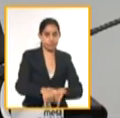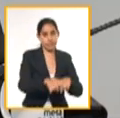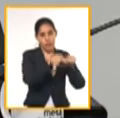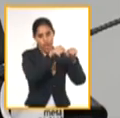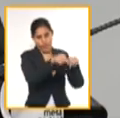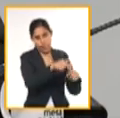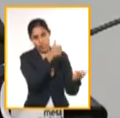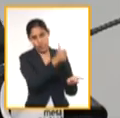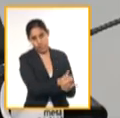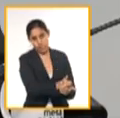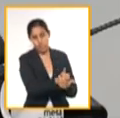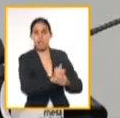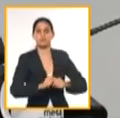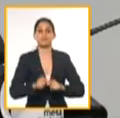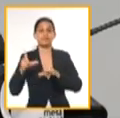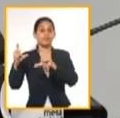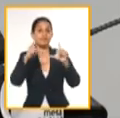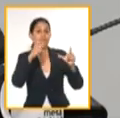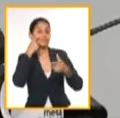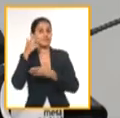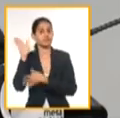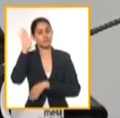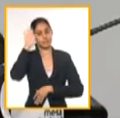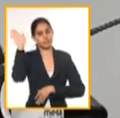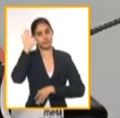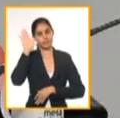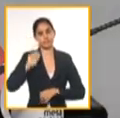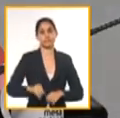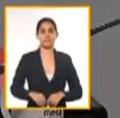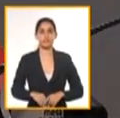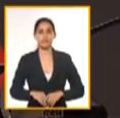ese territorio. Con estas imágenes nos despedimos. Muy buenas noches.